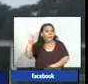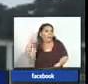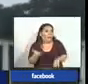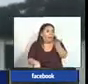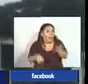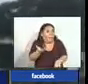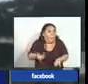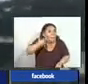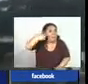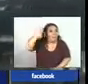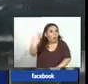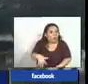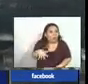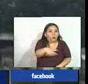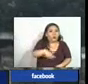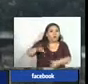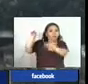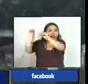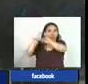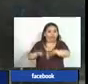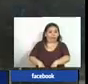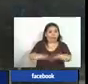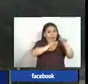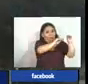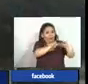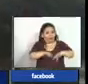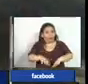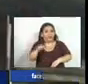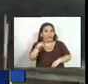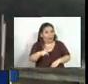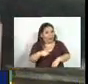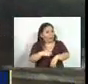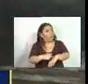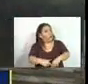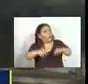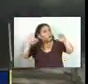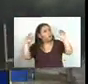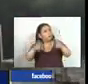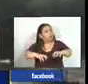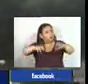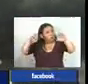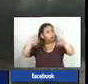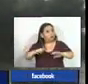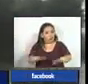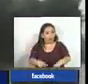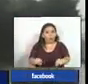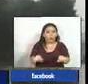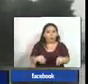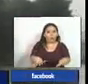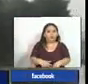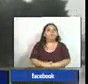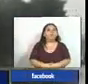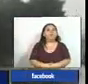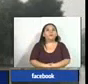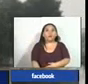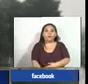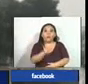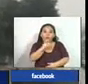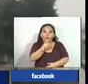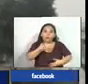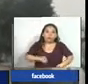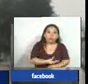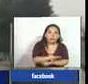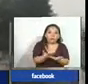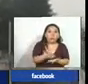inundaciones y se incrementan más en esta segunda parte de la temporada de lluvias por la saturación que hay en los suelos. También han informado a la